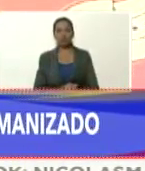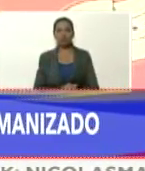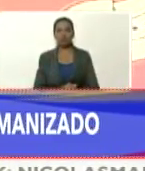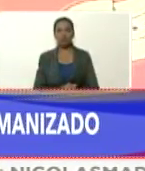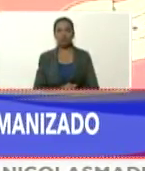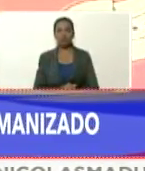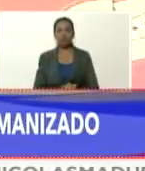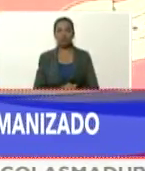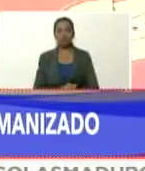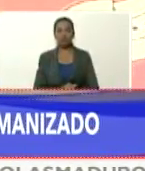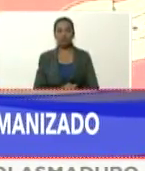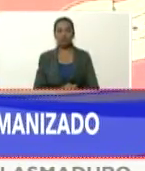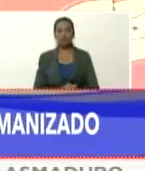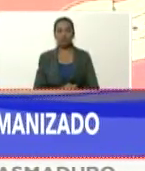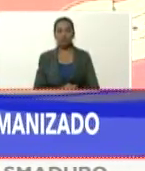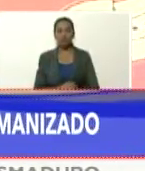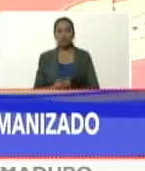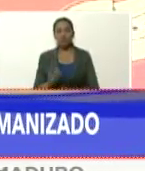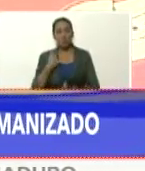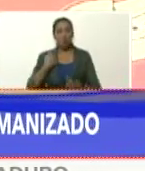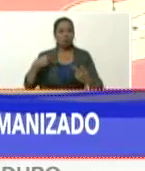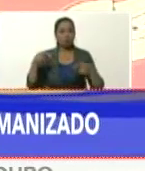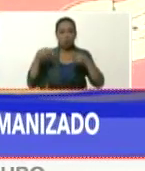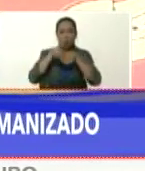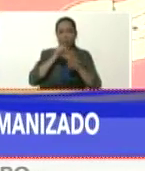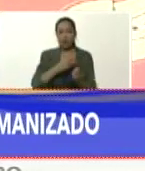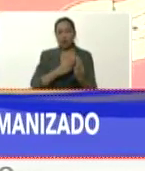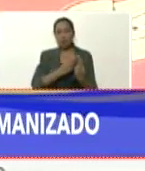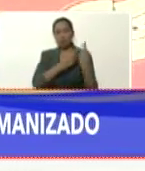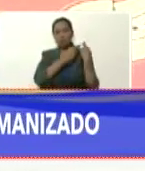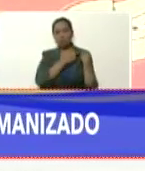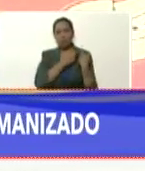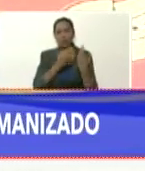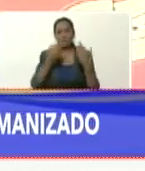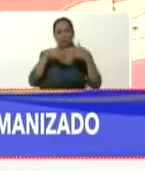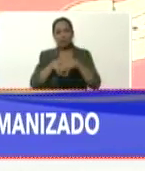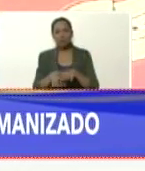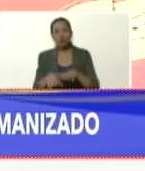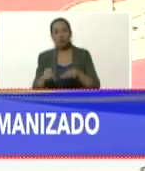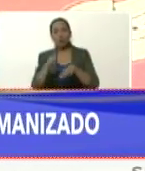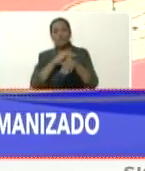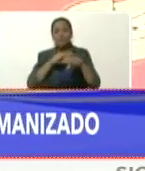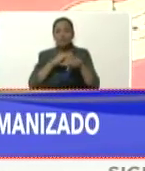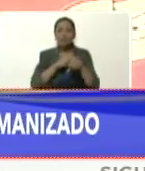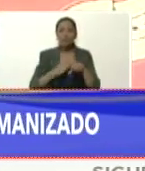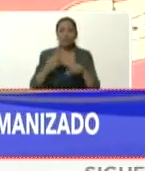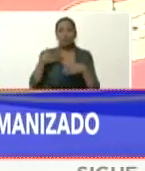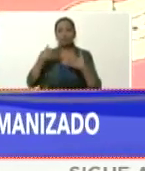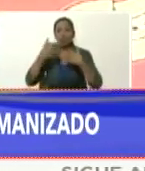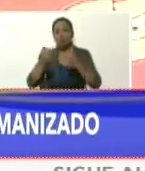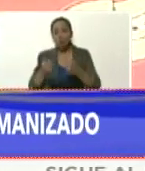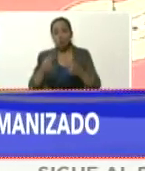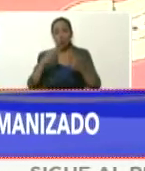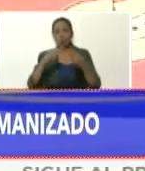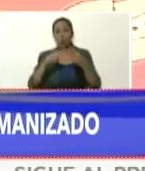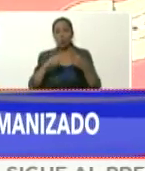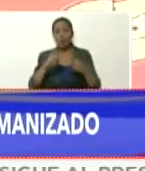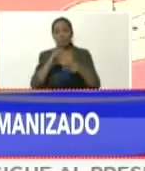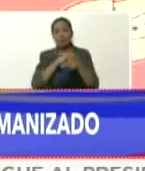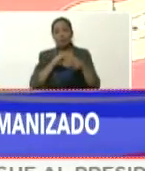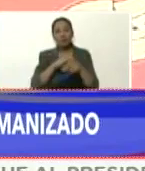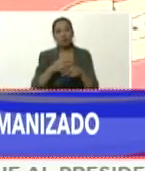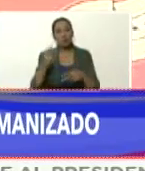Estará integrado por el Ministerio de Salud, Ministerio de la Mujer, el Ministerio de las Comunas,